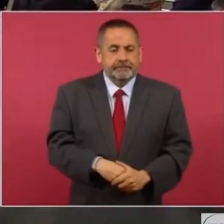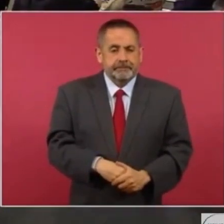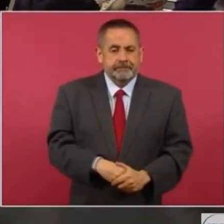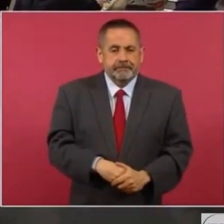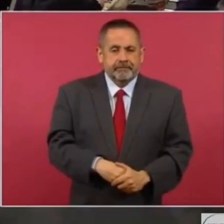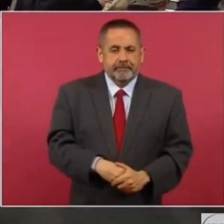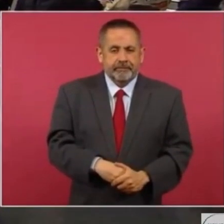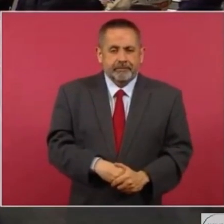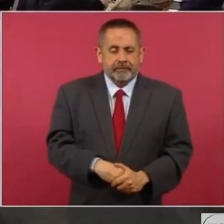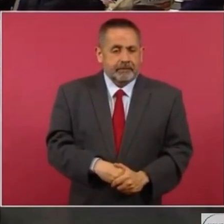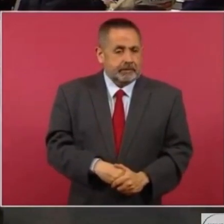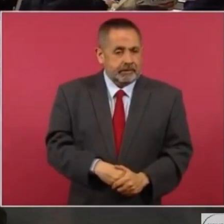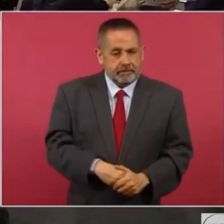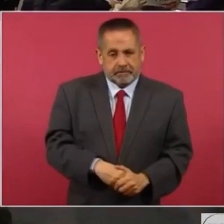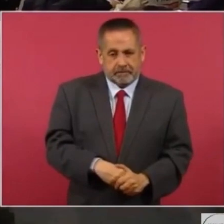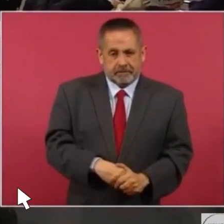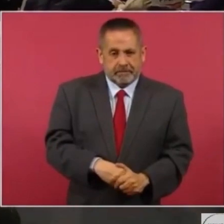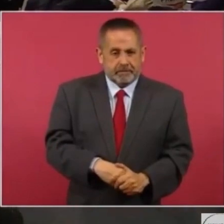Bueno,